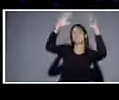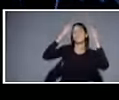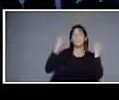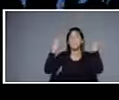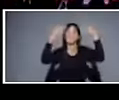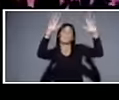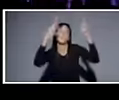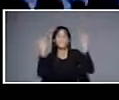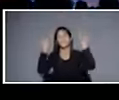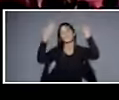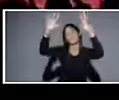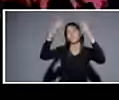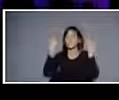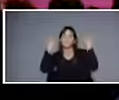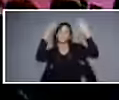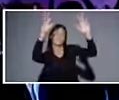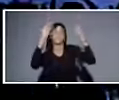Para papá.